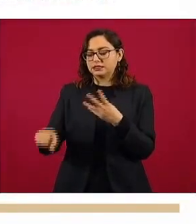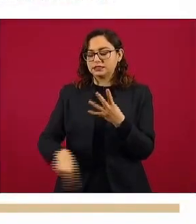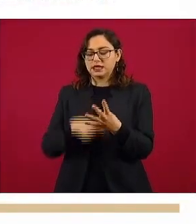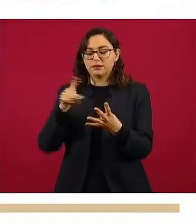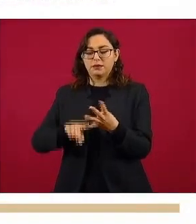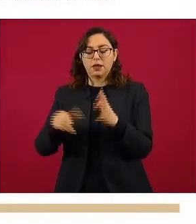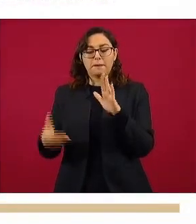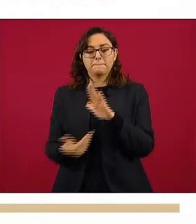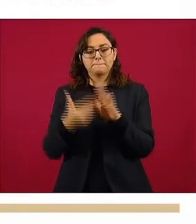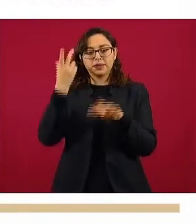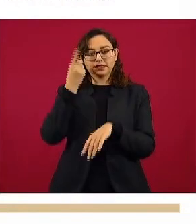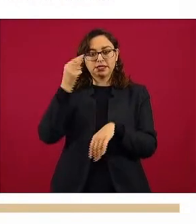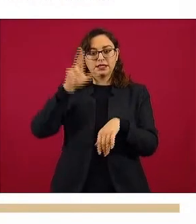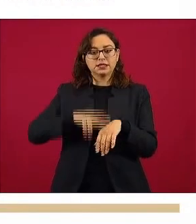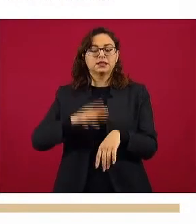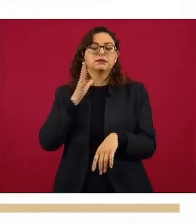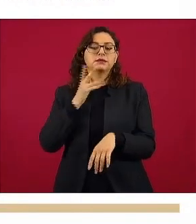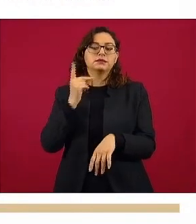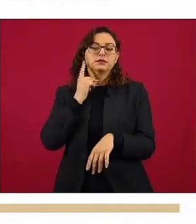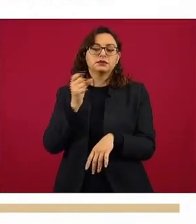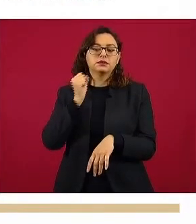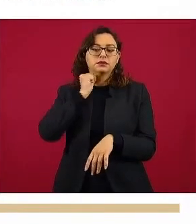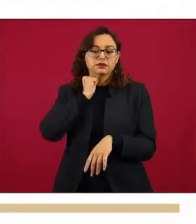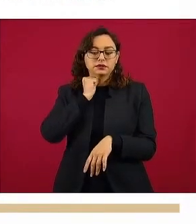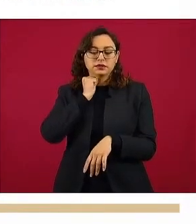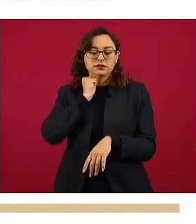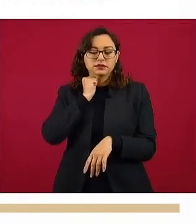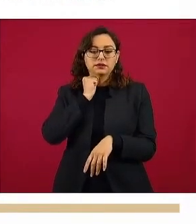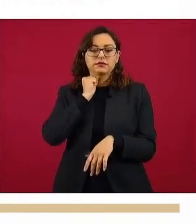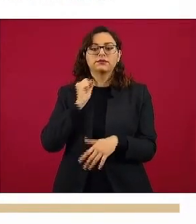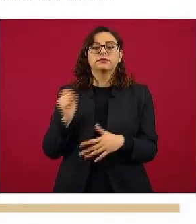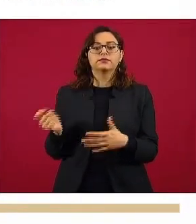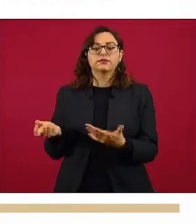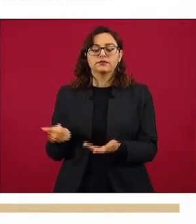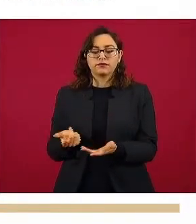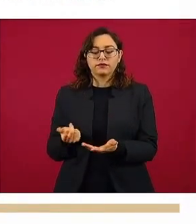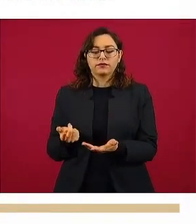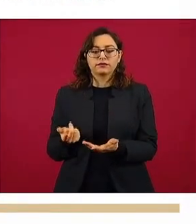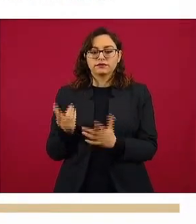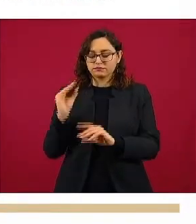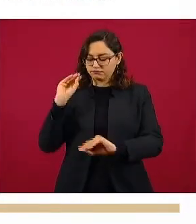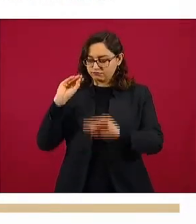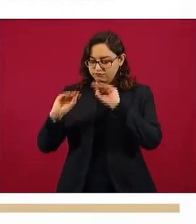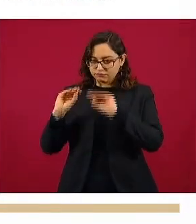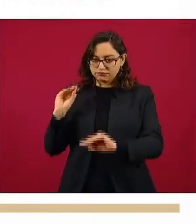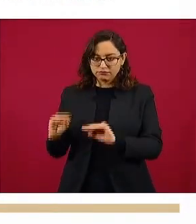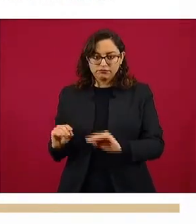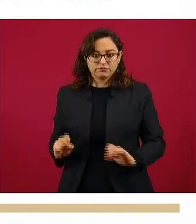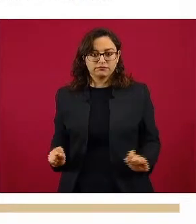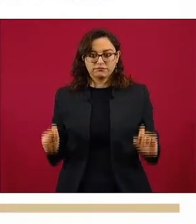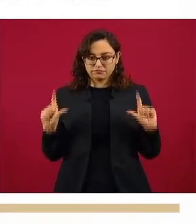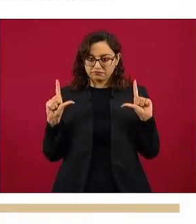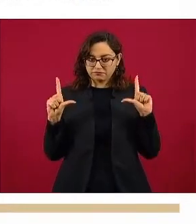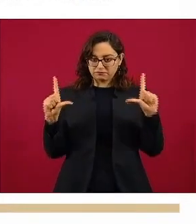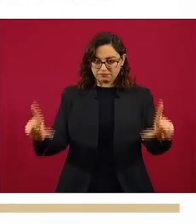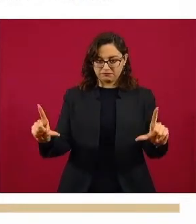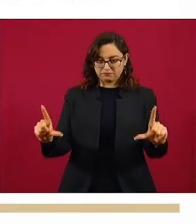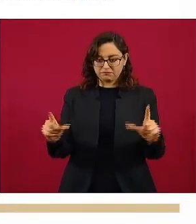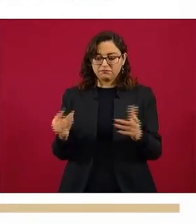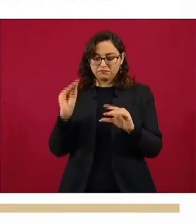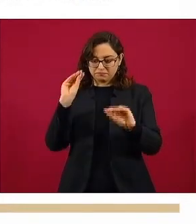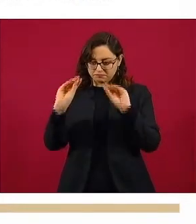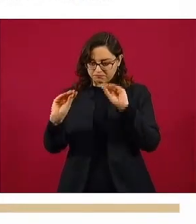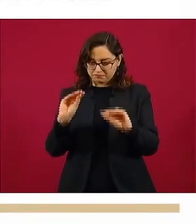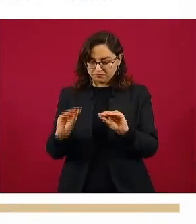directivas de la Cámara de Senadores y de la Cámara de Diputados, diseñaron esta placa. Es una placa